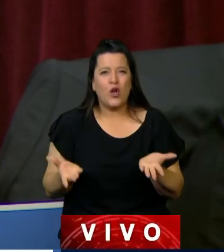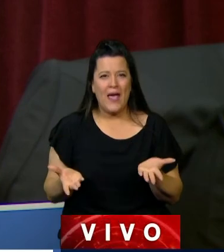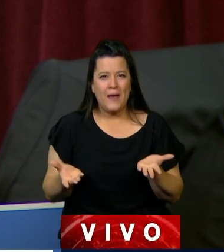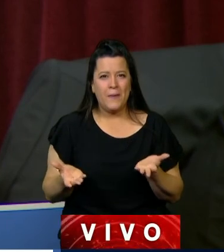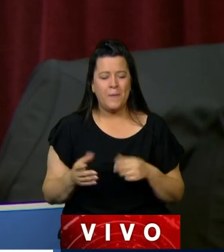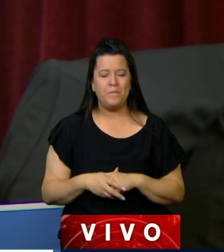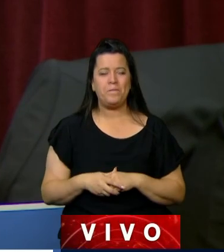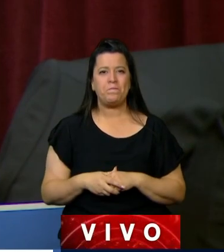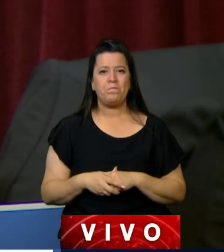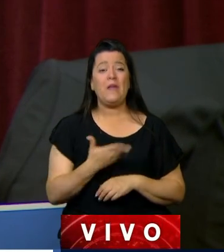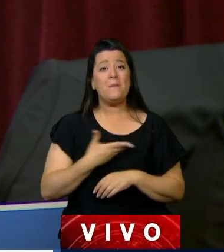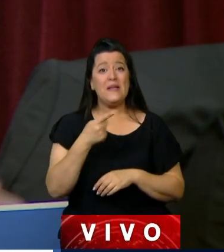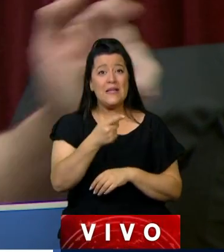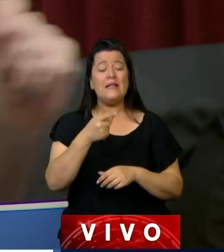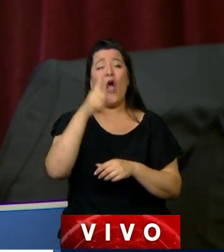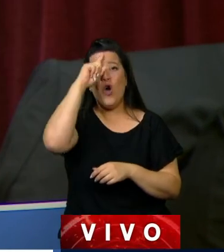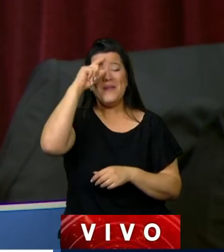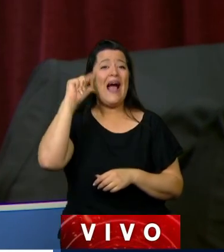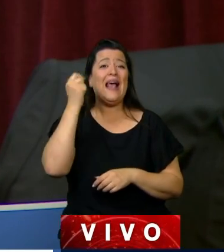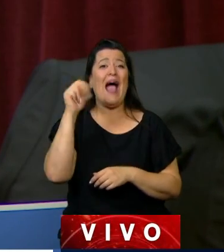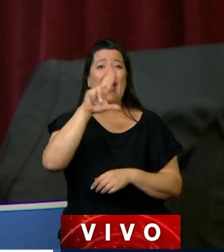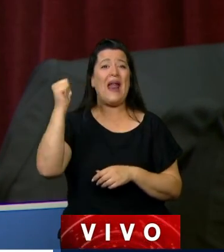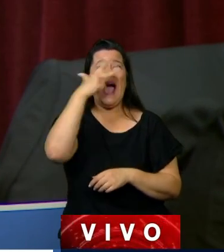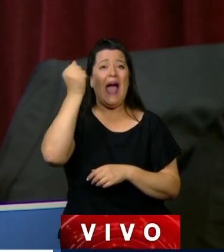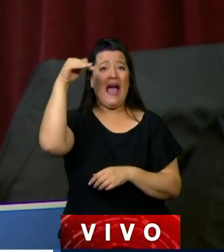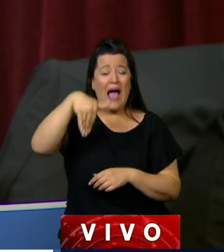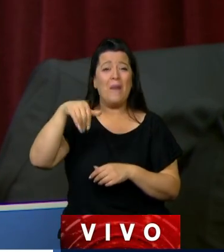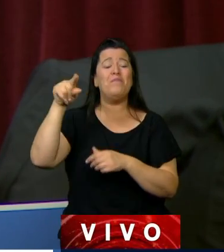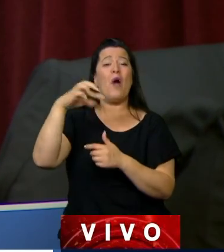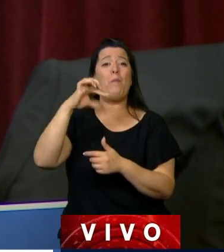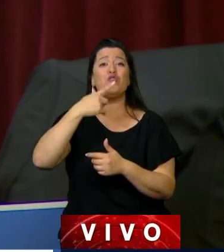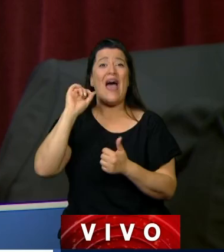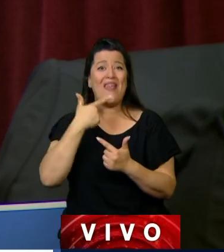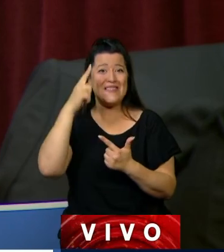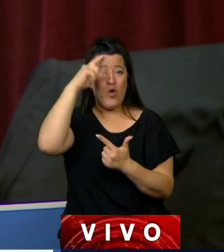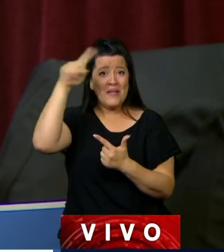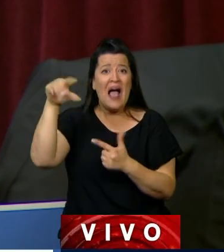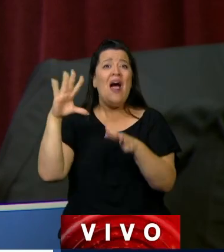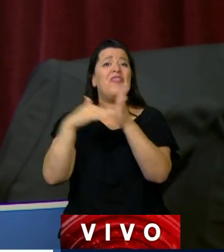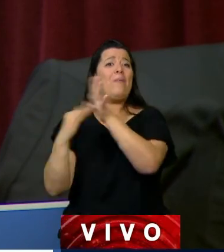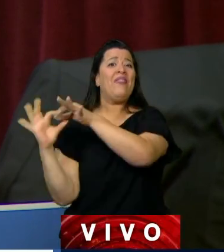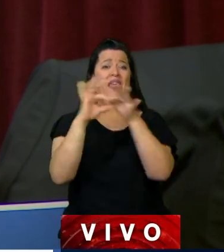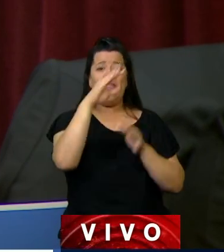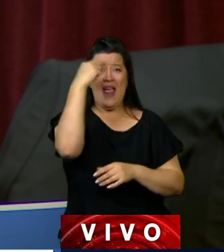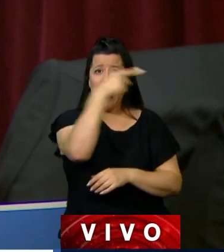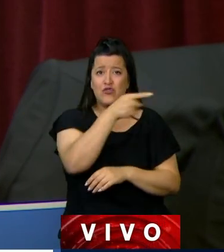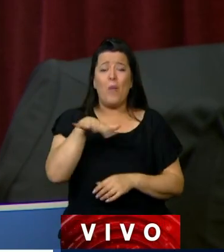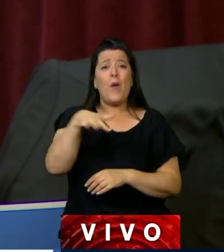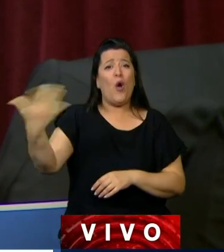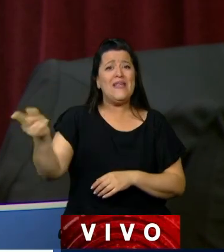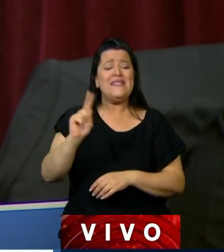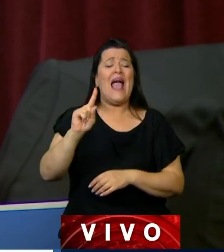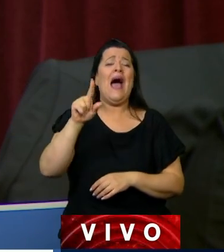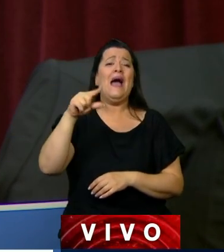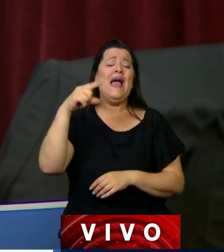Porque, Presidenta, en el Hospital Garrahan, en el Hospital Posada, dependen de la Nación. En la provincia de Buenos Aires, Kicillof no es solamente la